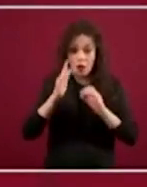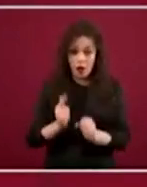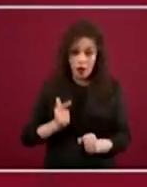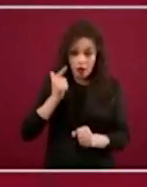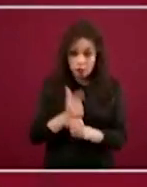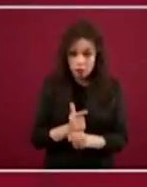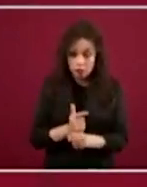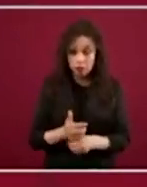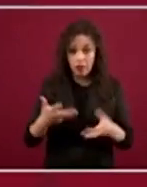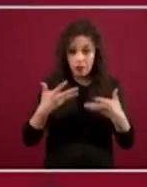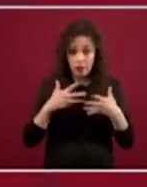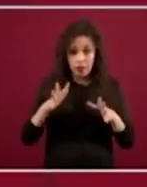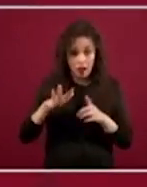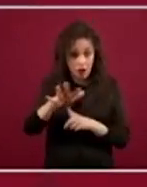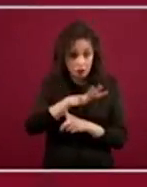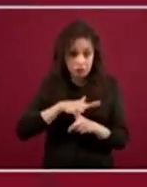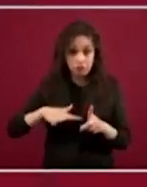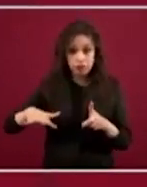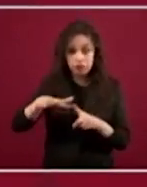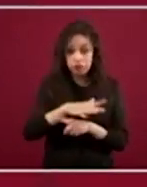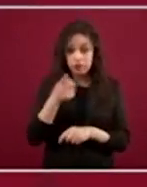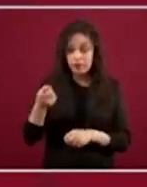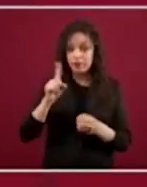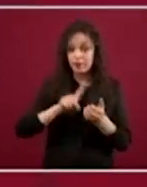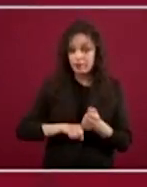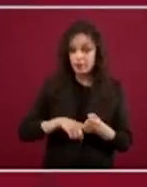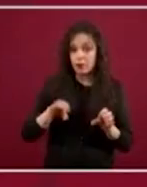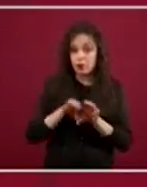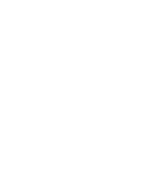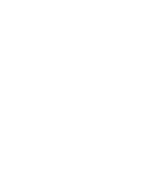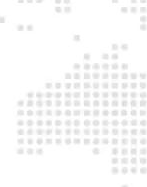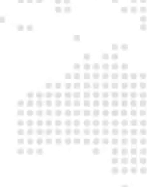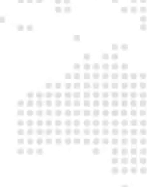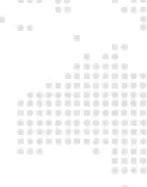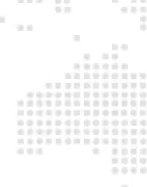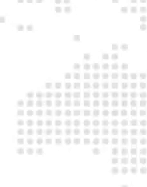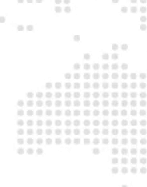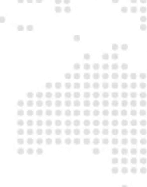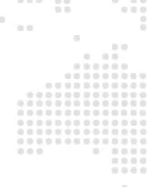generalizado que amerite un cambio en las prácticas de prevención